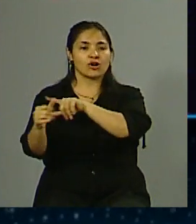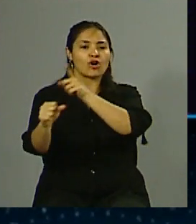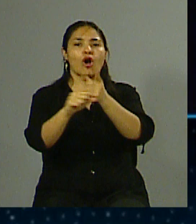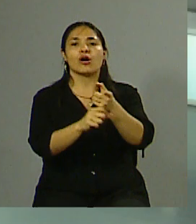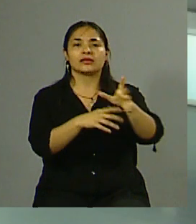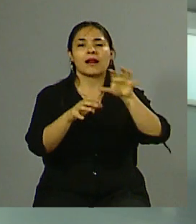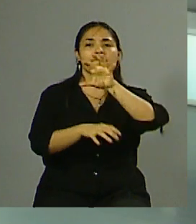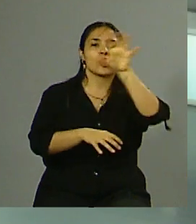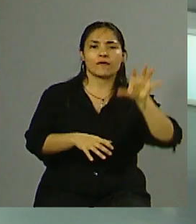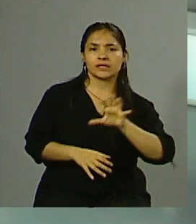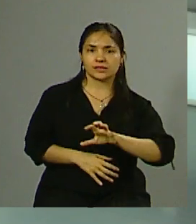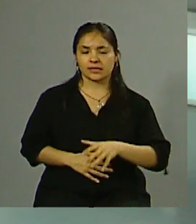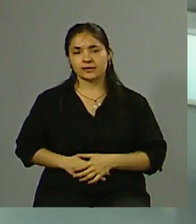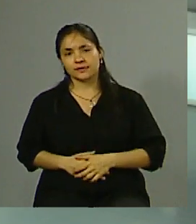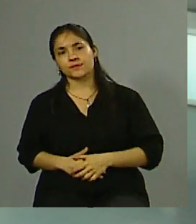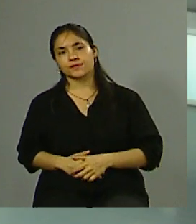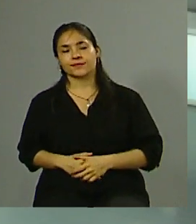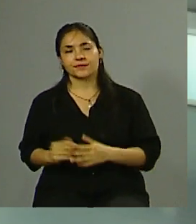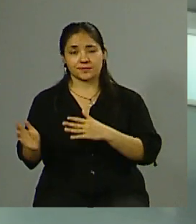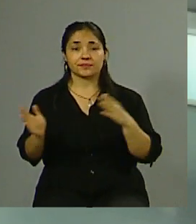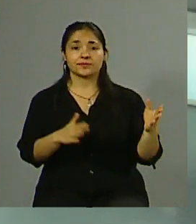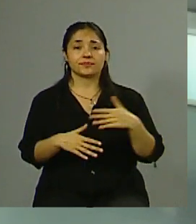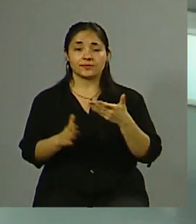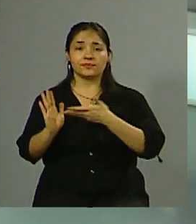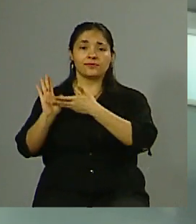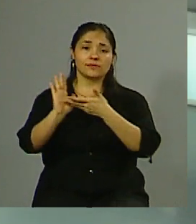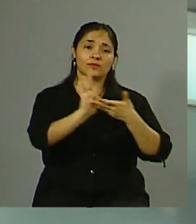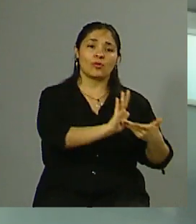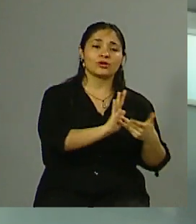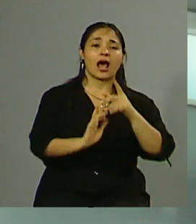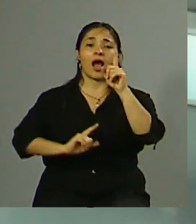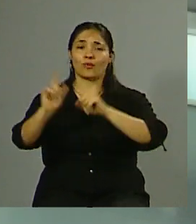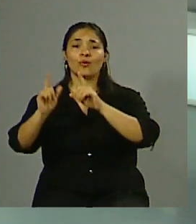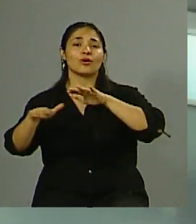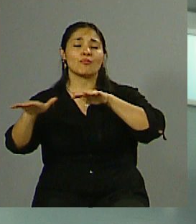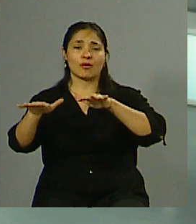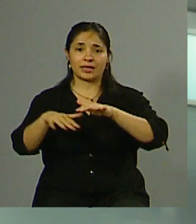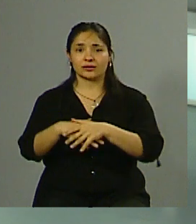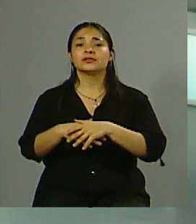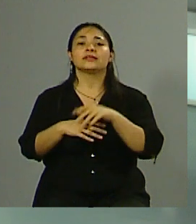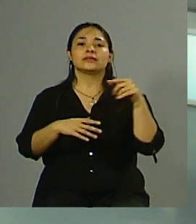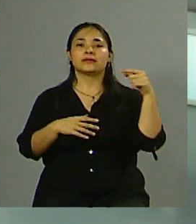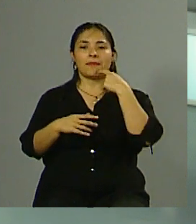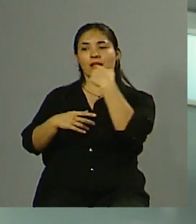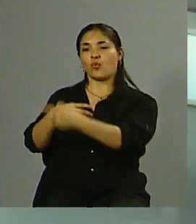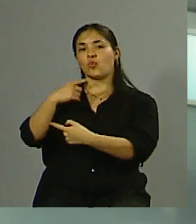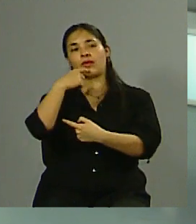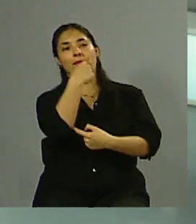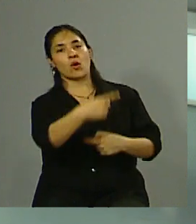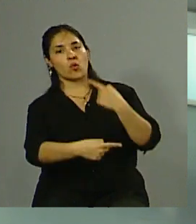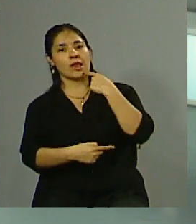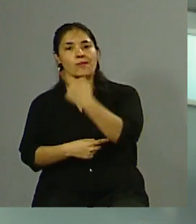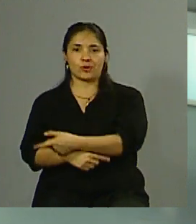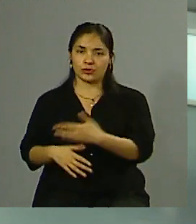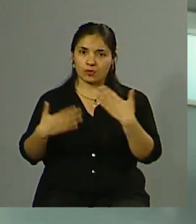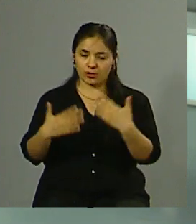patria. Bueno, ahí veíamos algunos momentos, sobre todo el momento de donde ellos se podían preguntar, sí. ¿Sí?